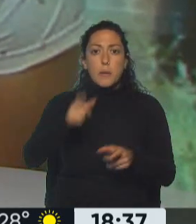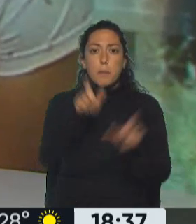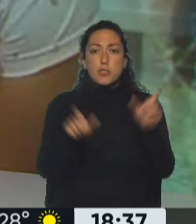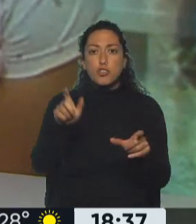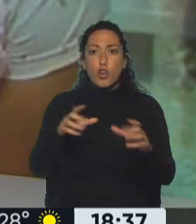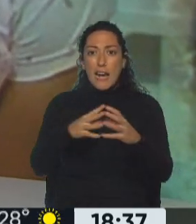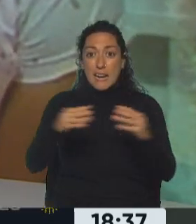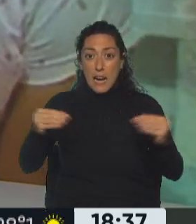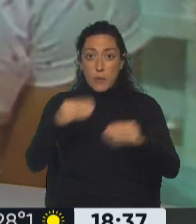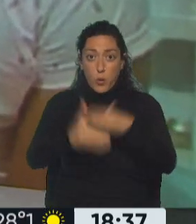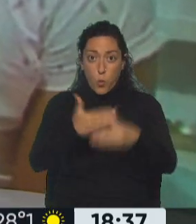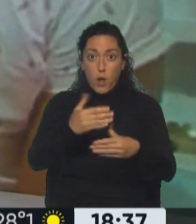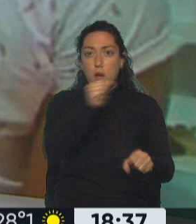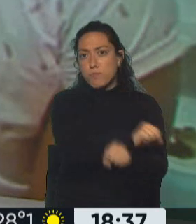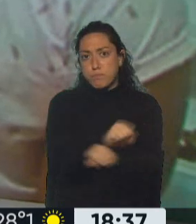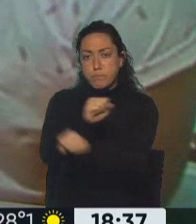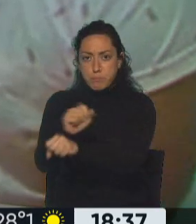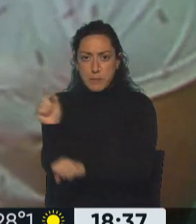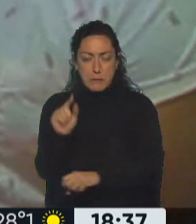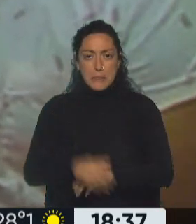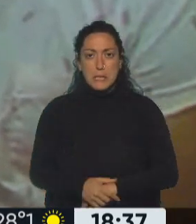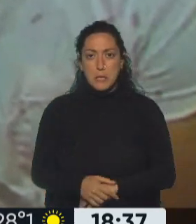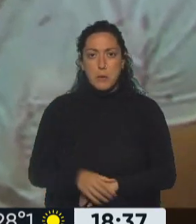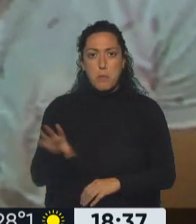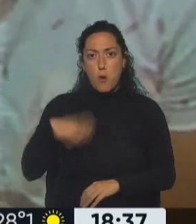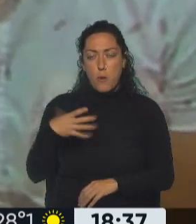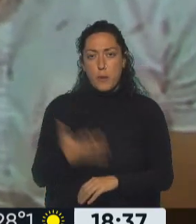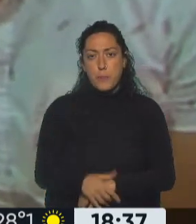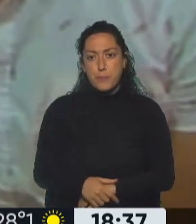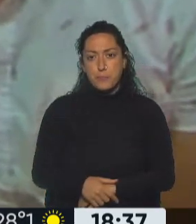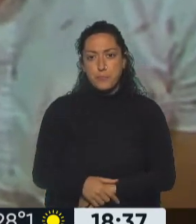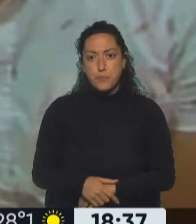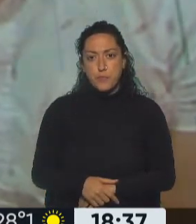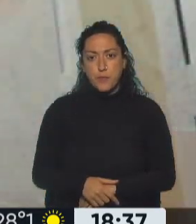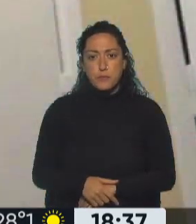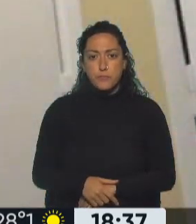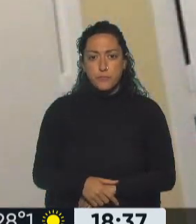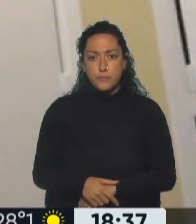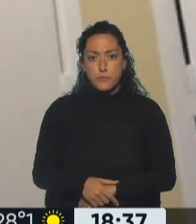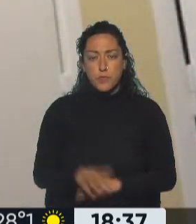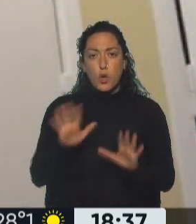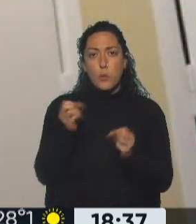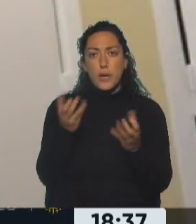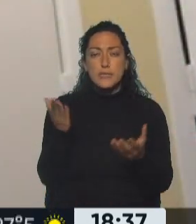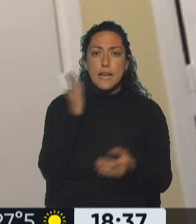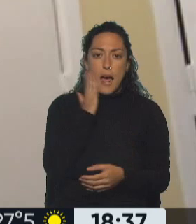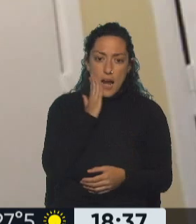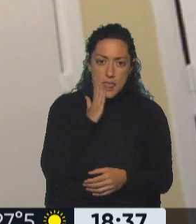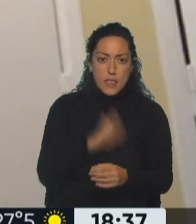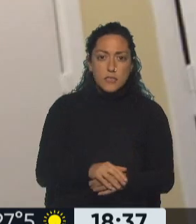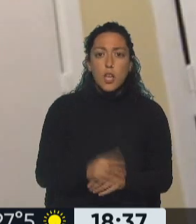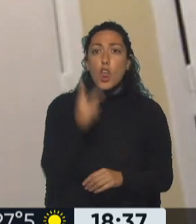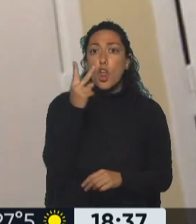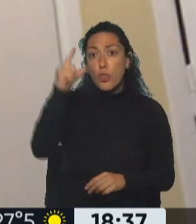rugbyers involucrados. Néstor Espósito está en comunicación telefónica para comentarnos. ¿Qué tal, Néstor? Buenas noches. Diana, buenas tardes. El 2